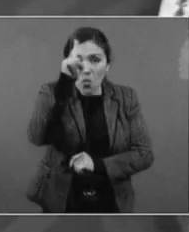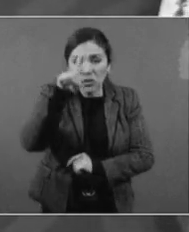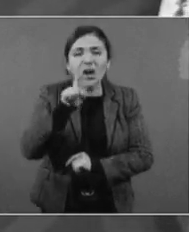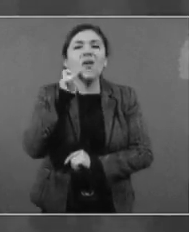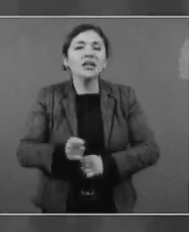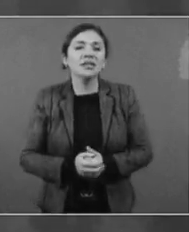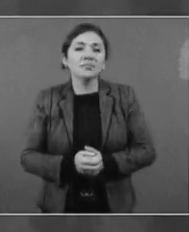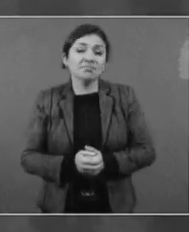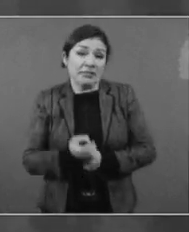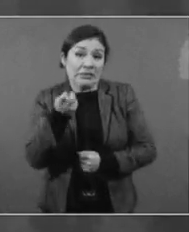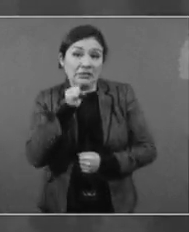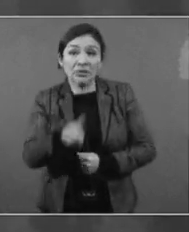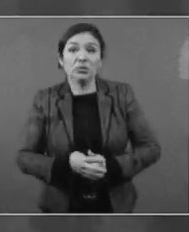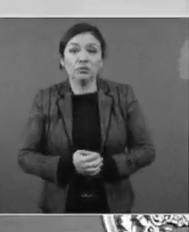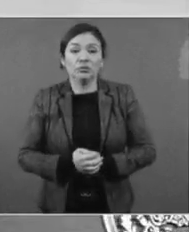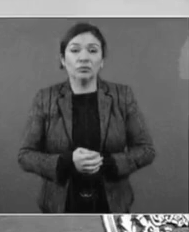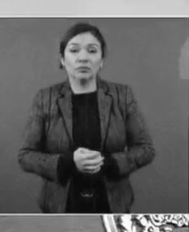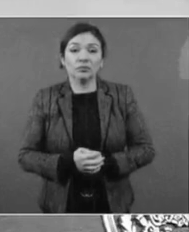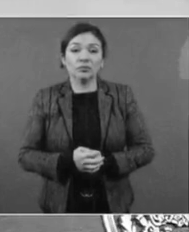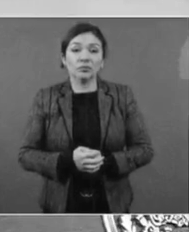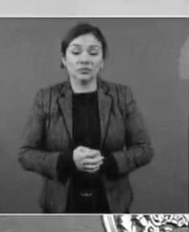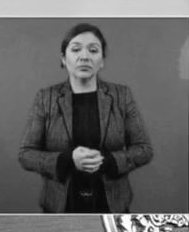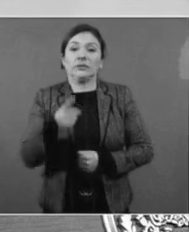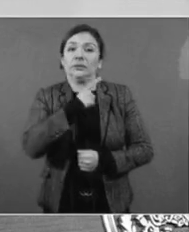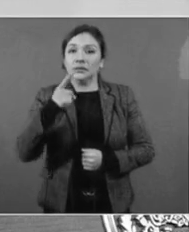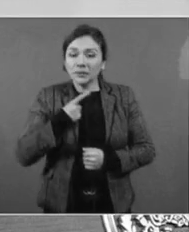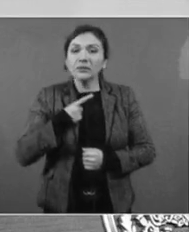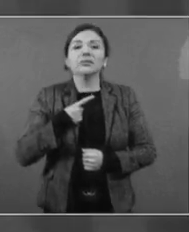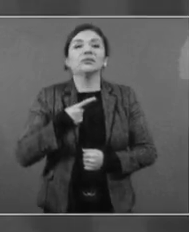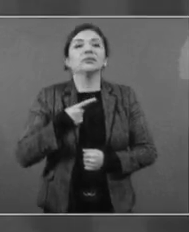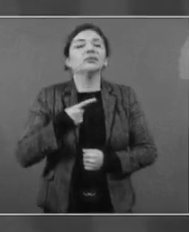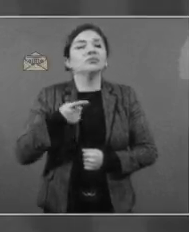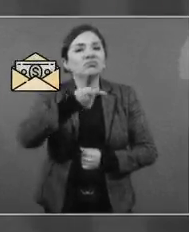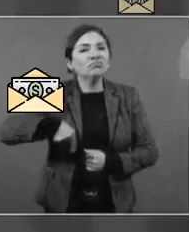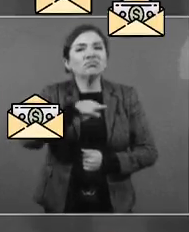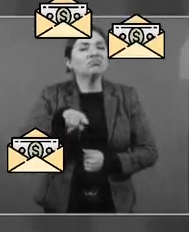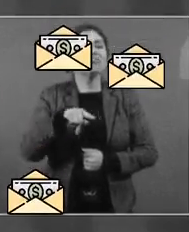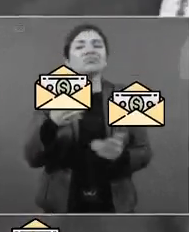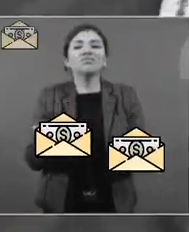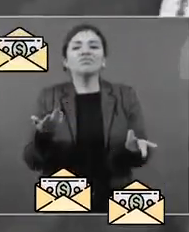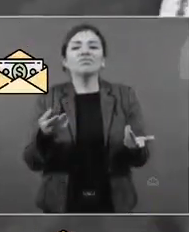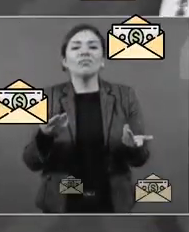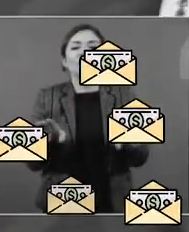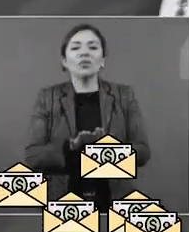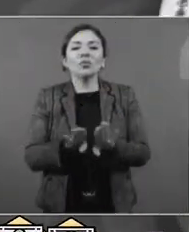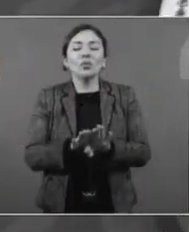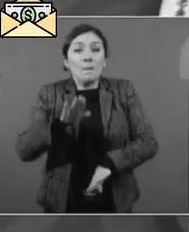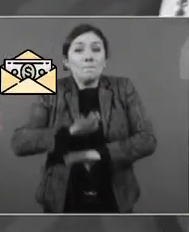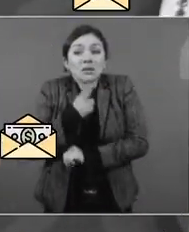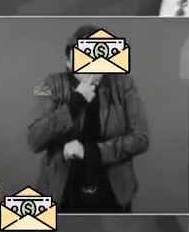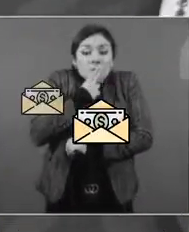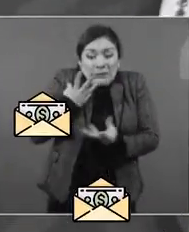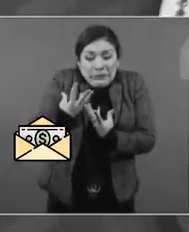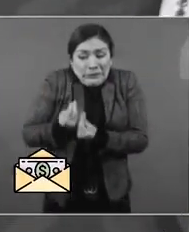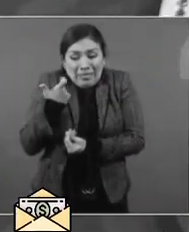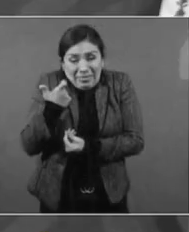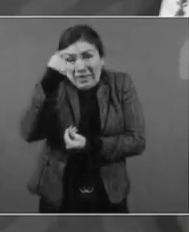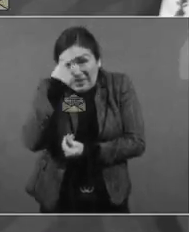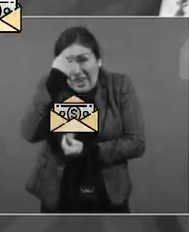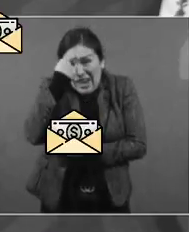sería ese el que procuren no tener tanto apego